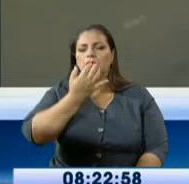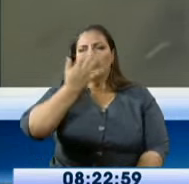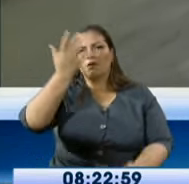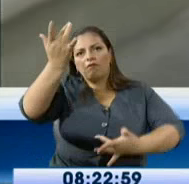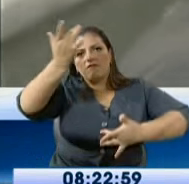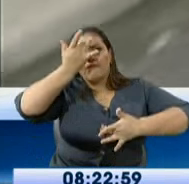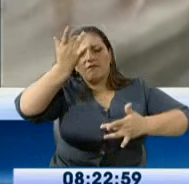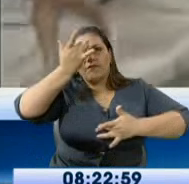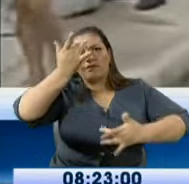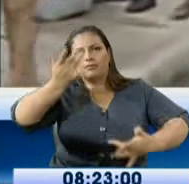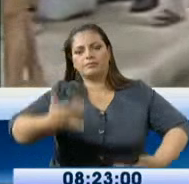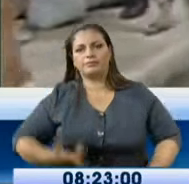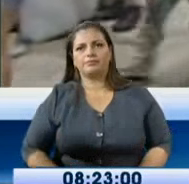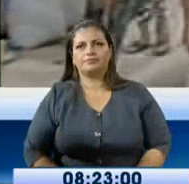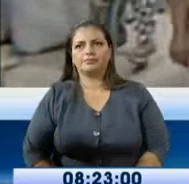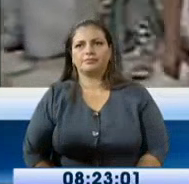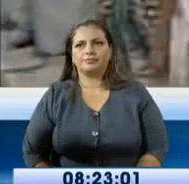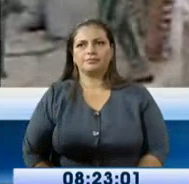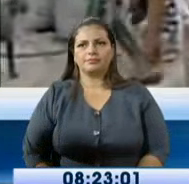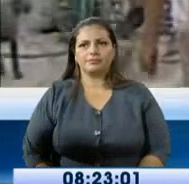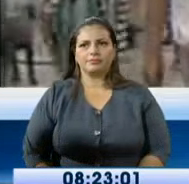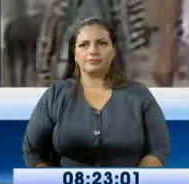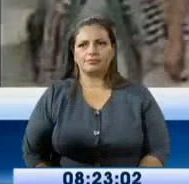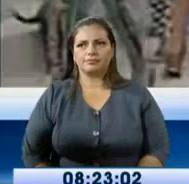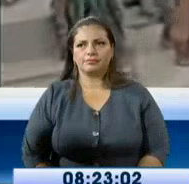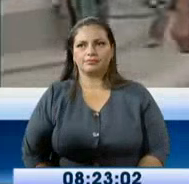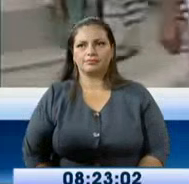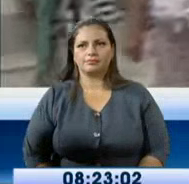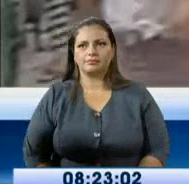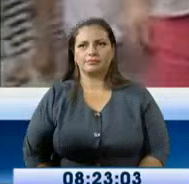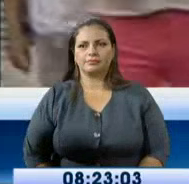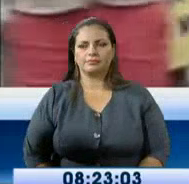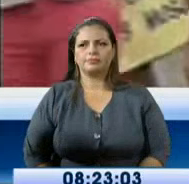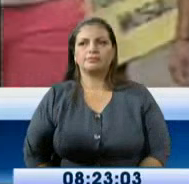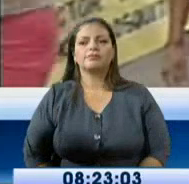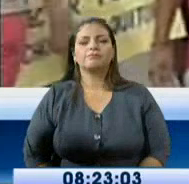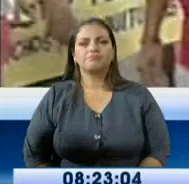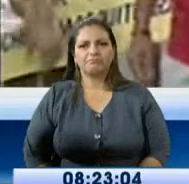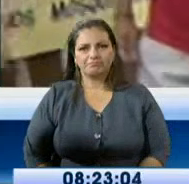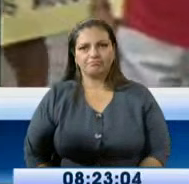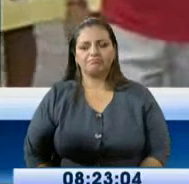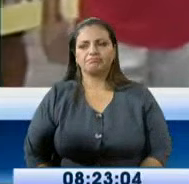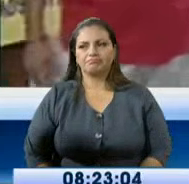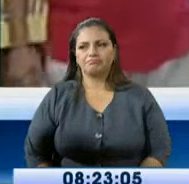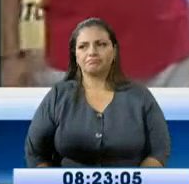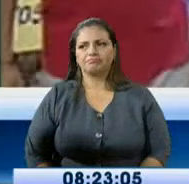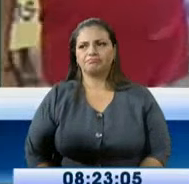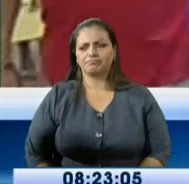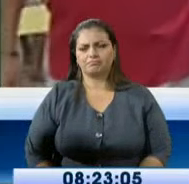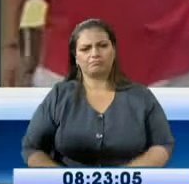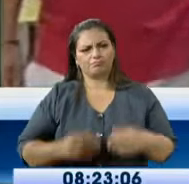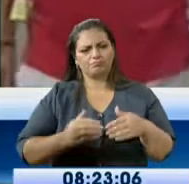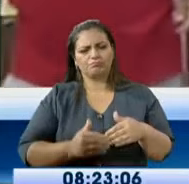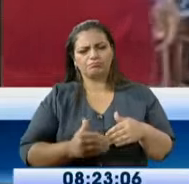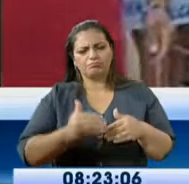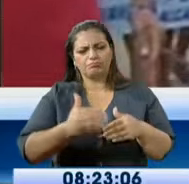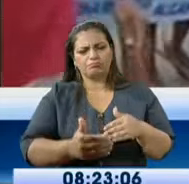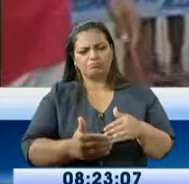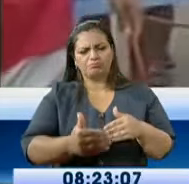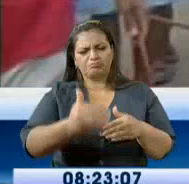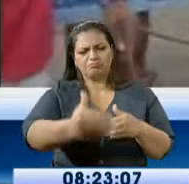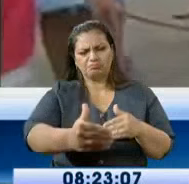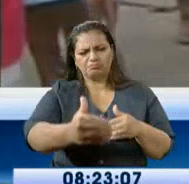que obviamente enferma a cada una de las personas. Y miren cómo es a cuadras a la redonda que